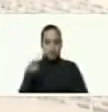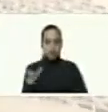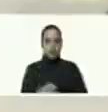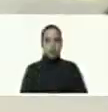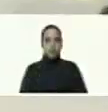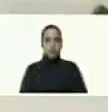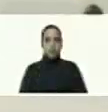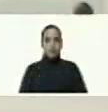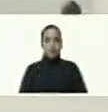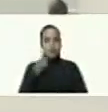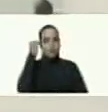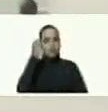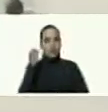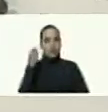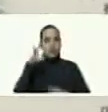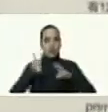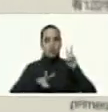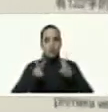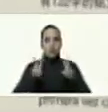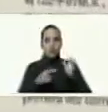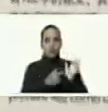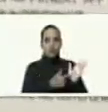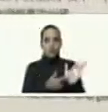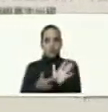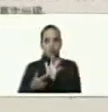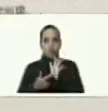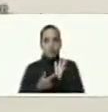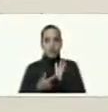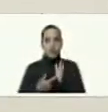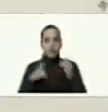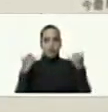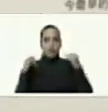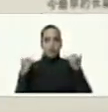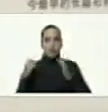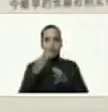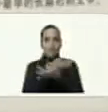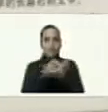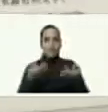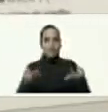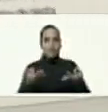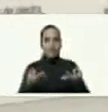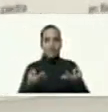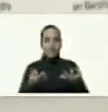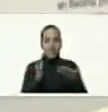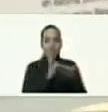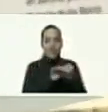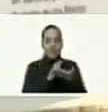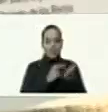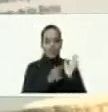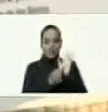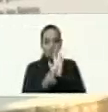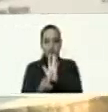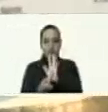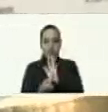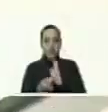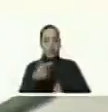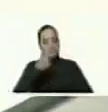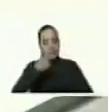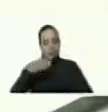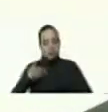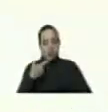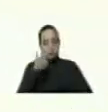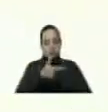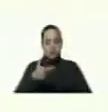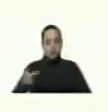estos hermosos libros, la celebración de estos maravillosos eventos literarios no solo permite a los lectores apreciar la